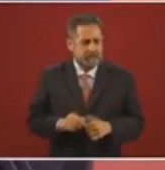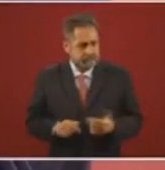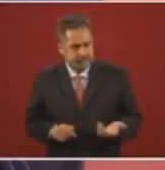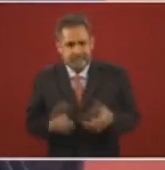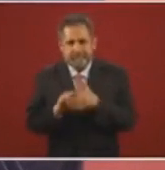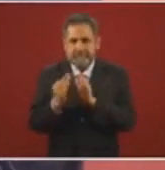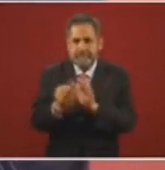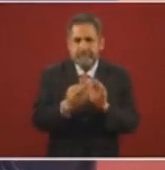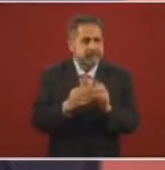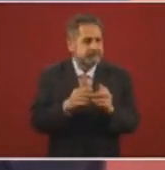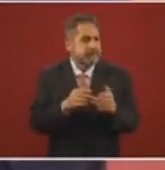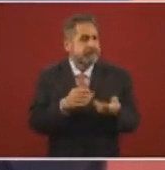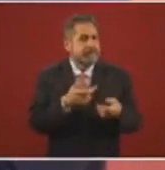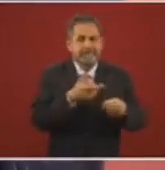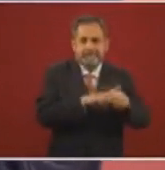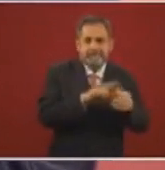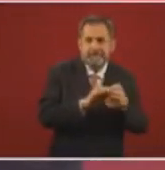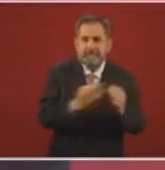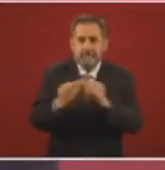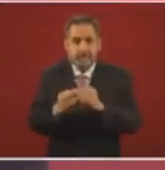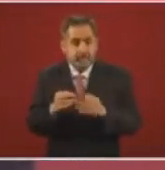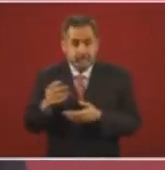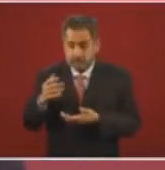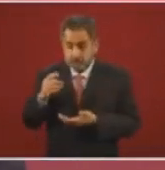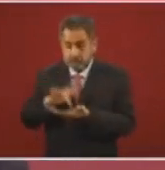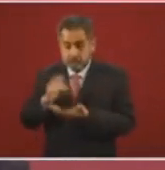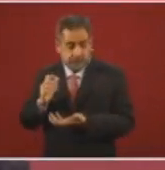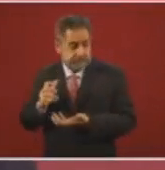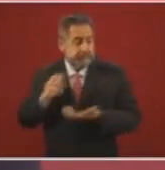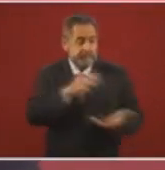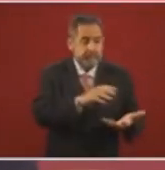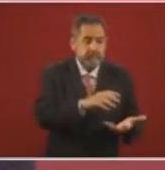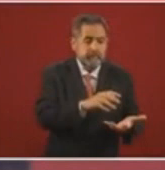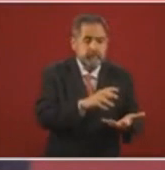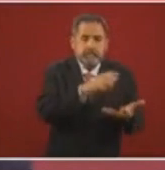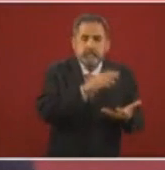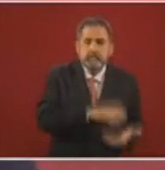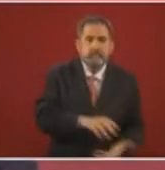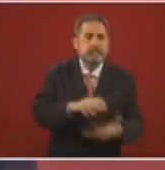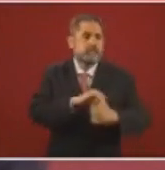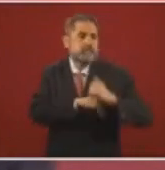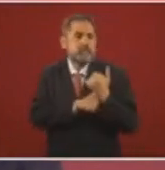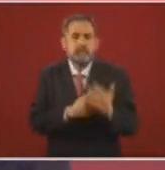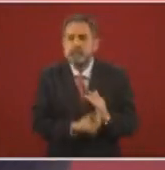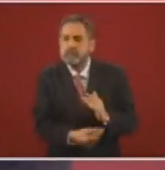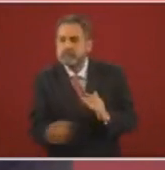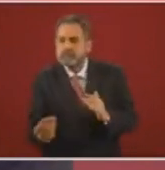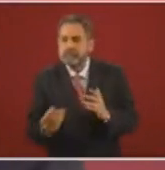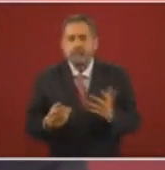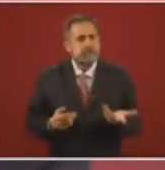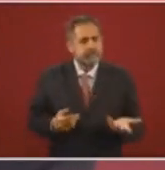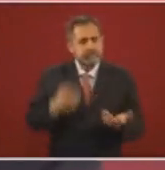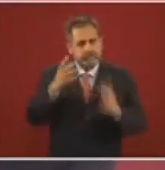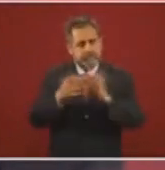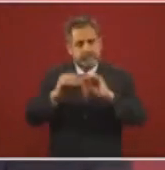cercanas a los centros de salud todos los medicamentos llegaron pero estaban en bodegas entonces porque lo digo porque me